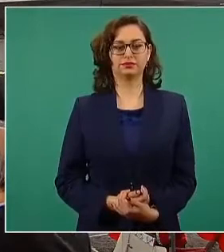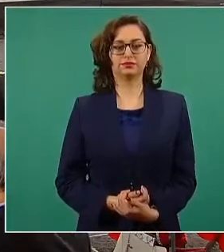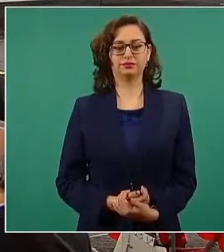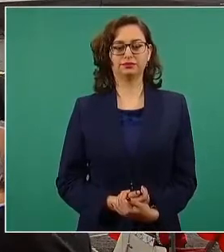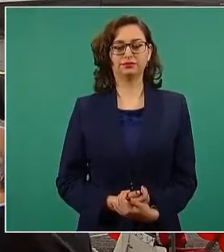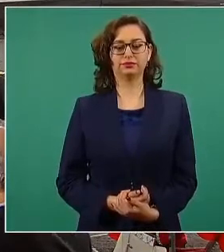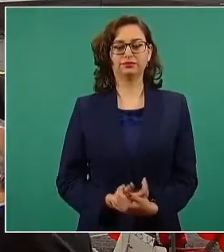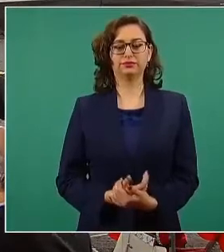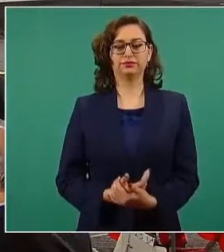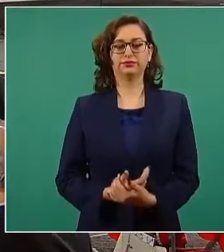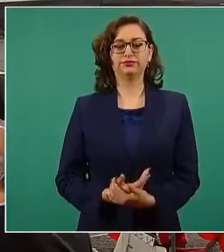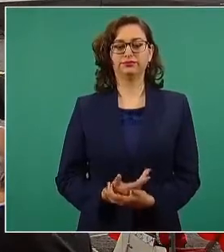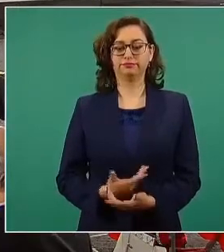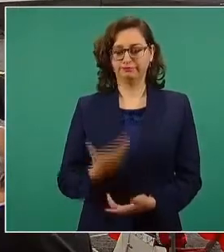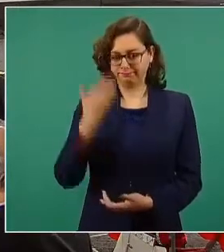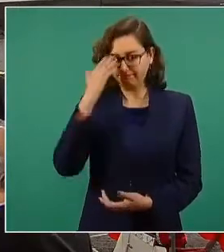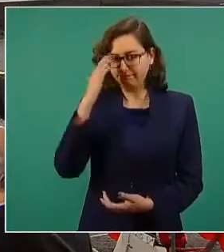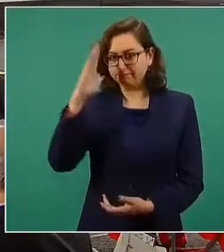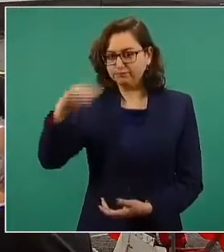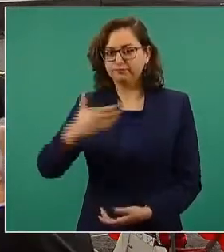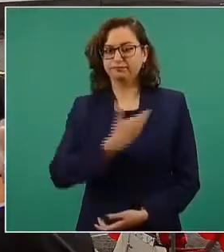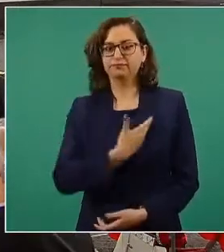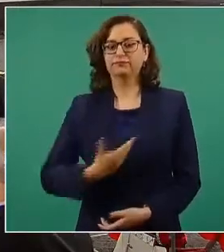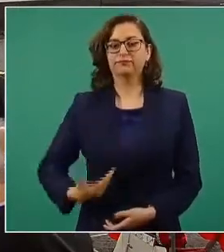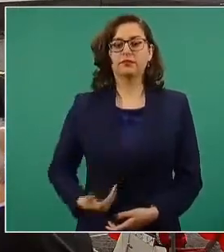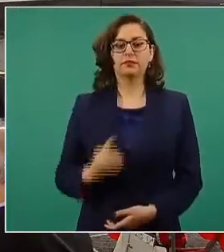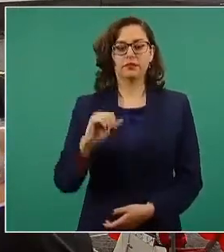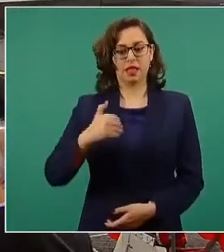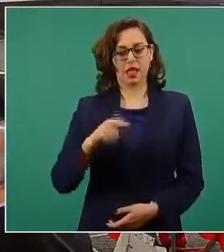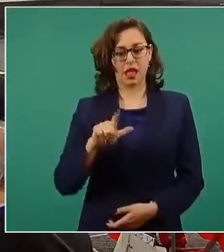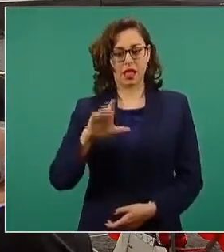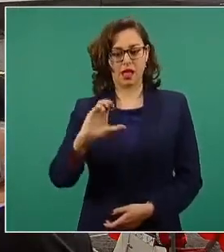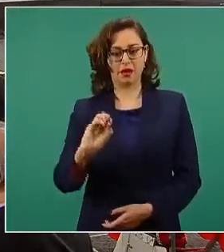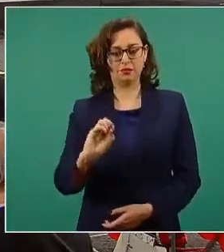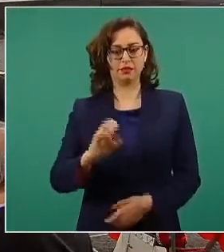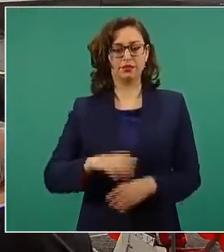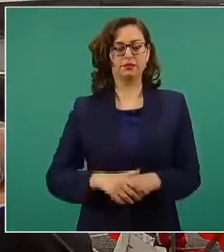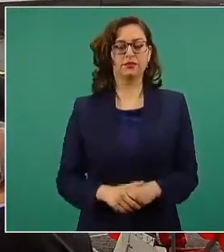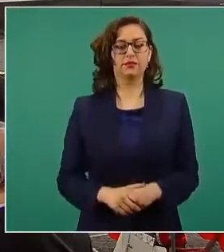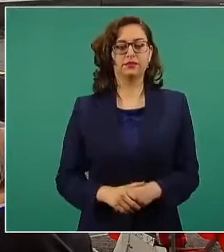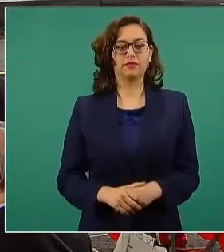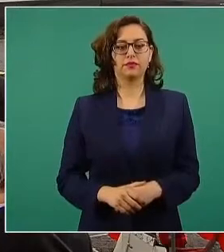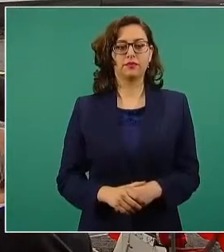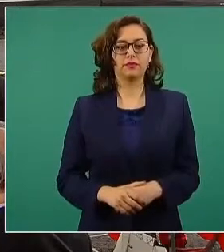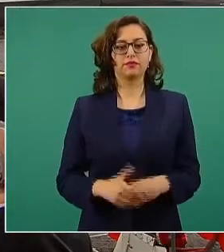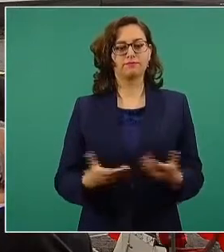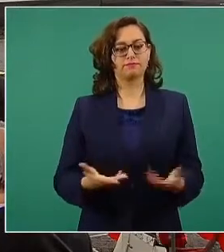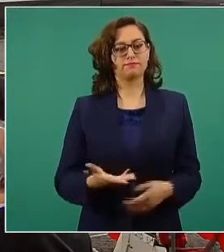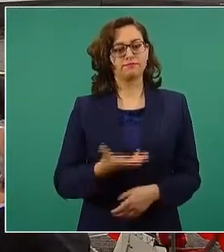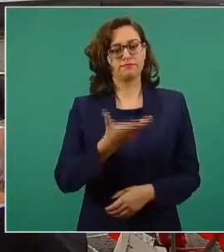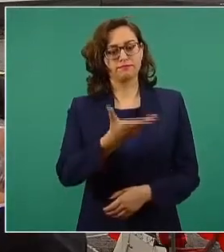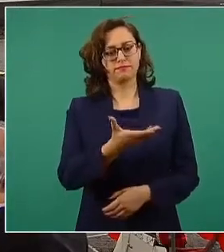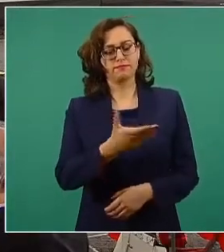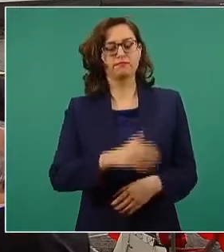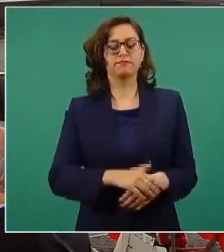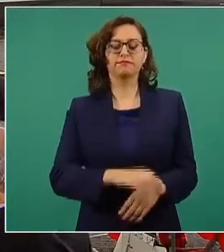Señor Presidente de la República, Andrés Manuel López Obrador, estimada y querida Dilma